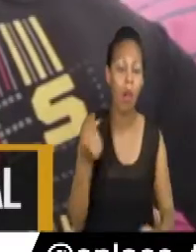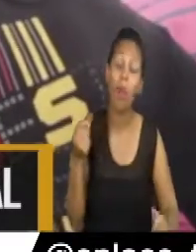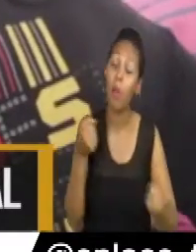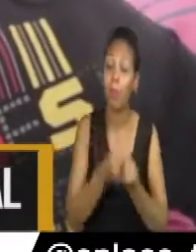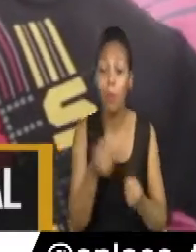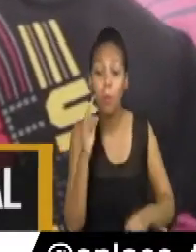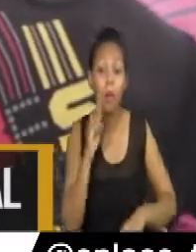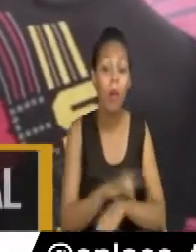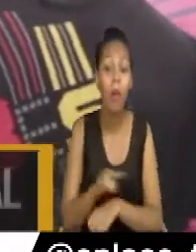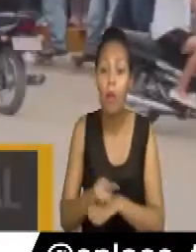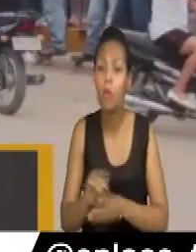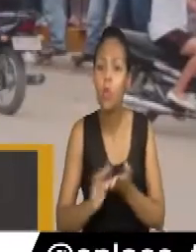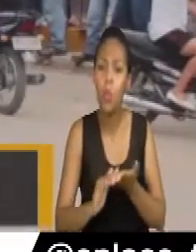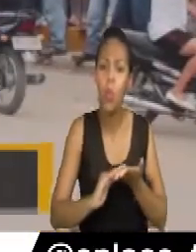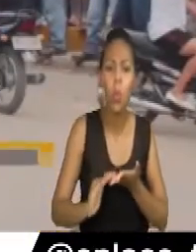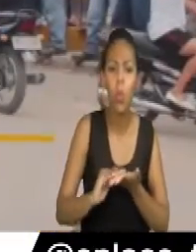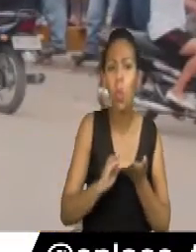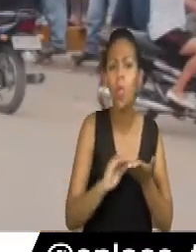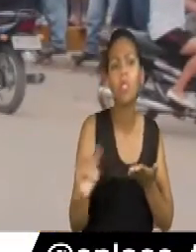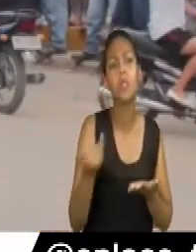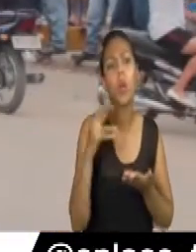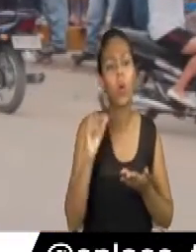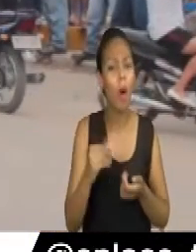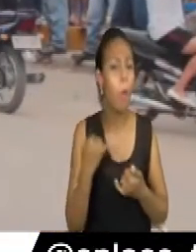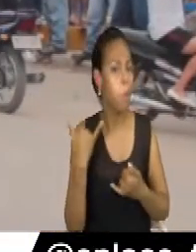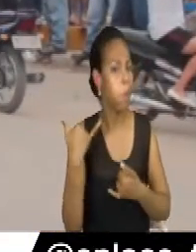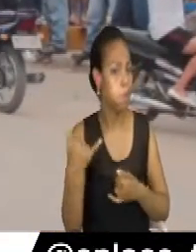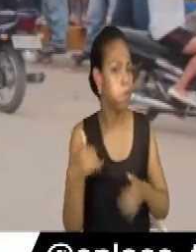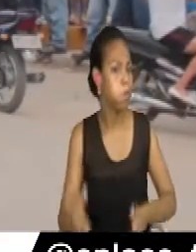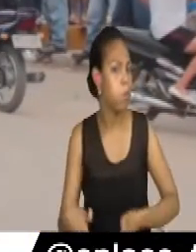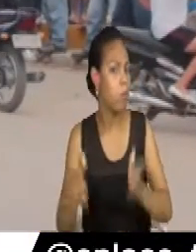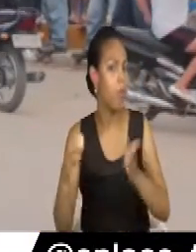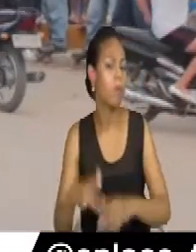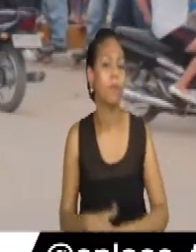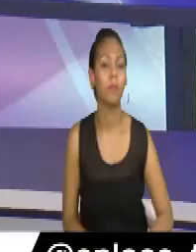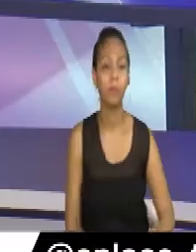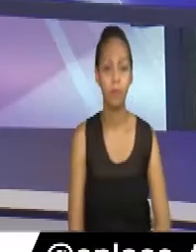mantenimiento constantes que se adelanten en ese sector de la Comuna 6.